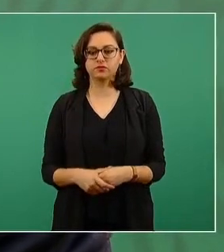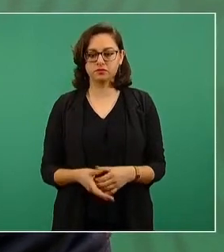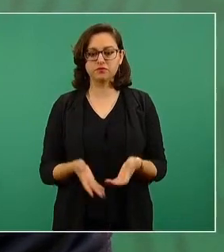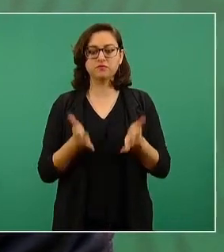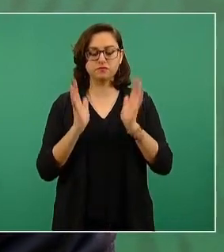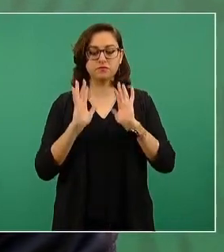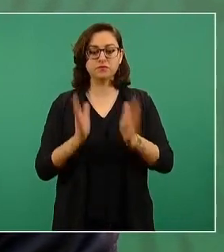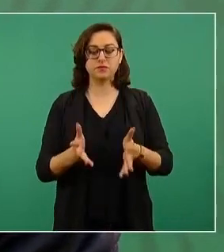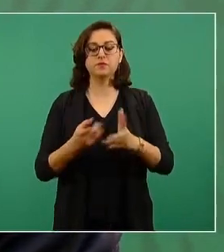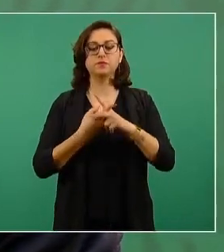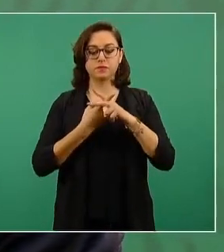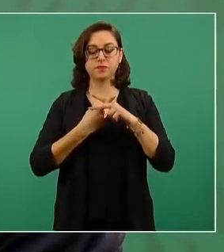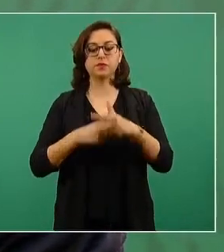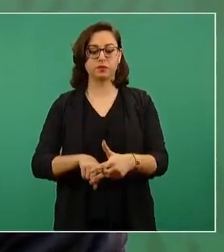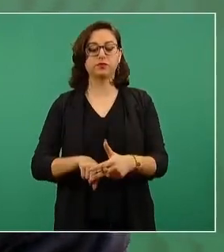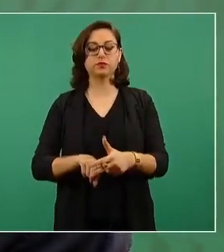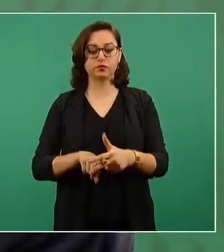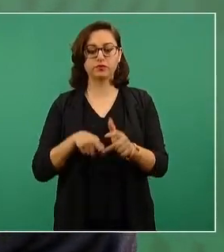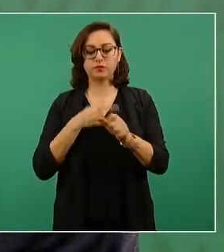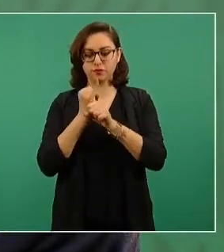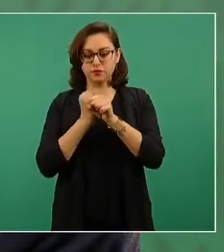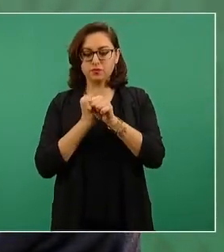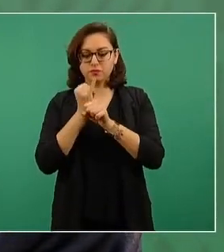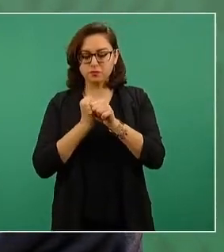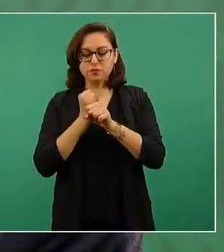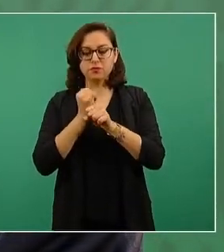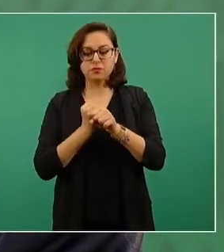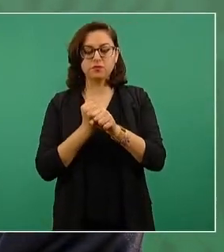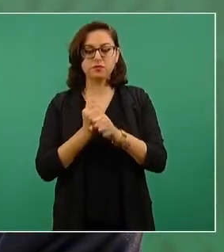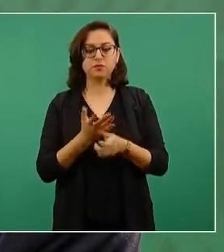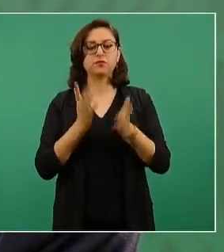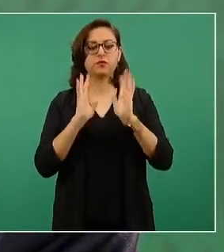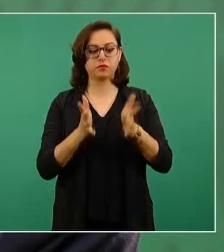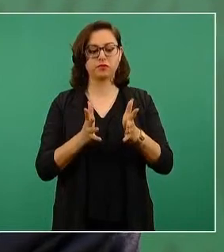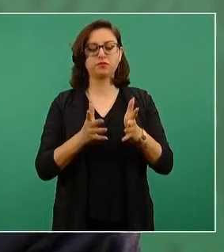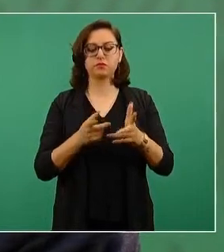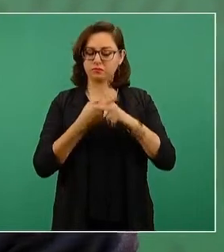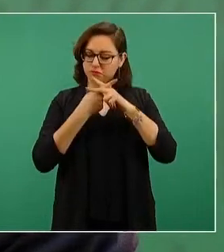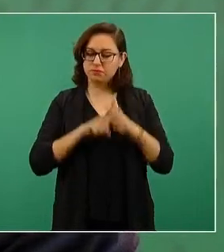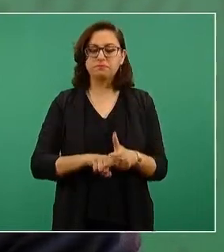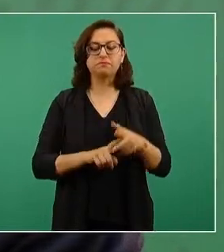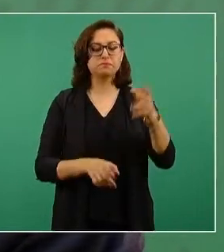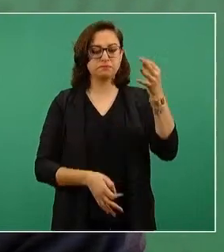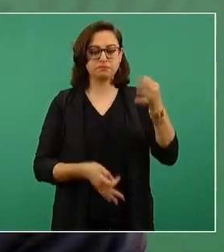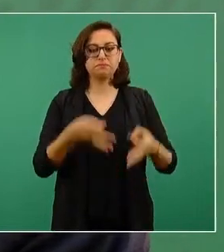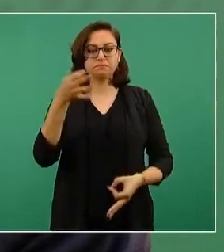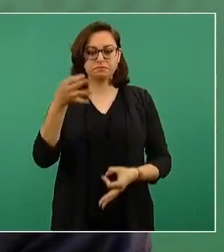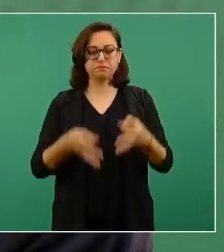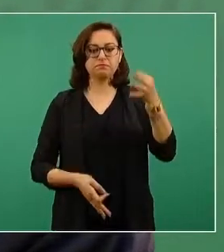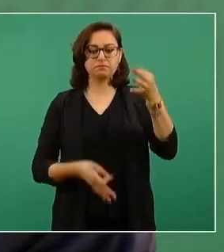están en proceso de ser enjuiciados